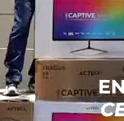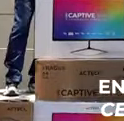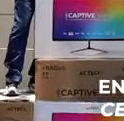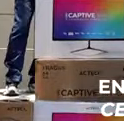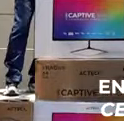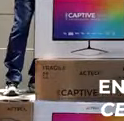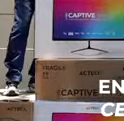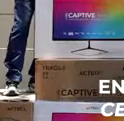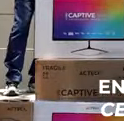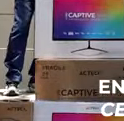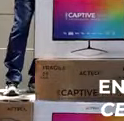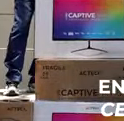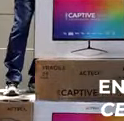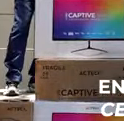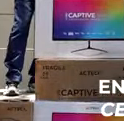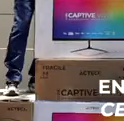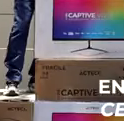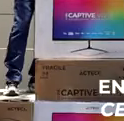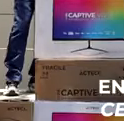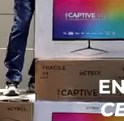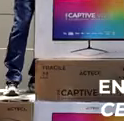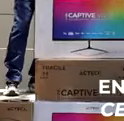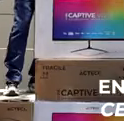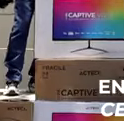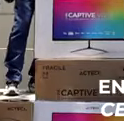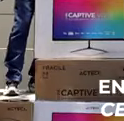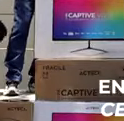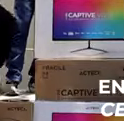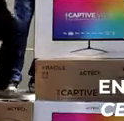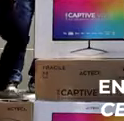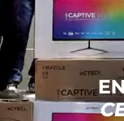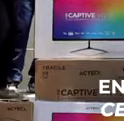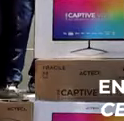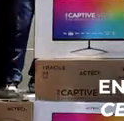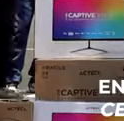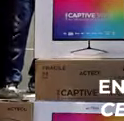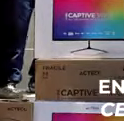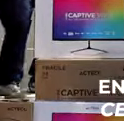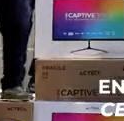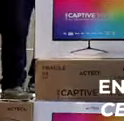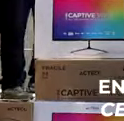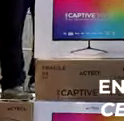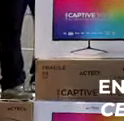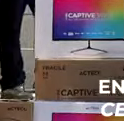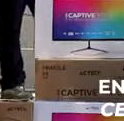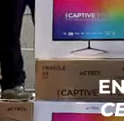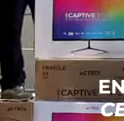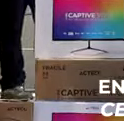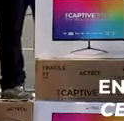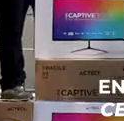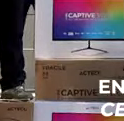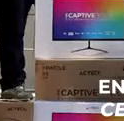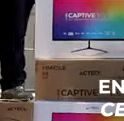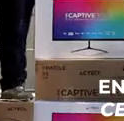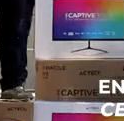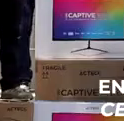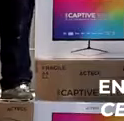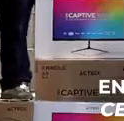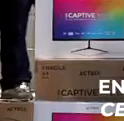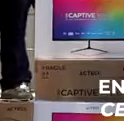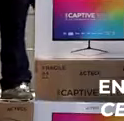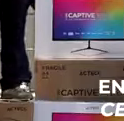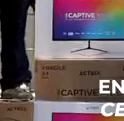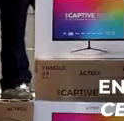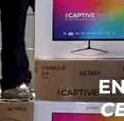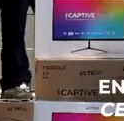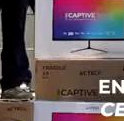quiero agradecer al doctor Juan Guillermo Mansur. Gracias, doctor, por acompañarnos hoy en este día,